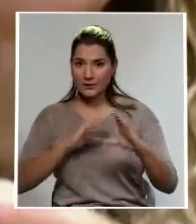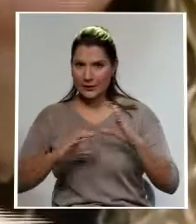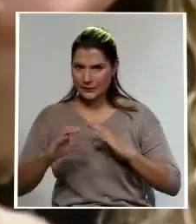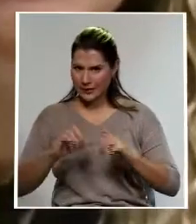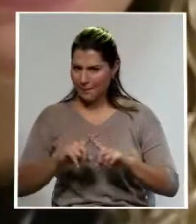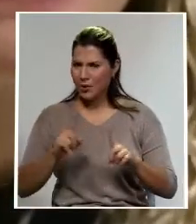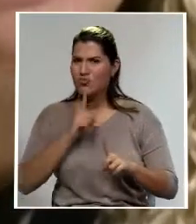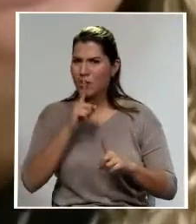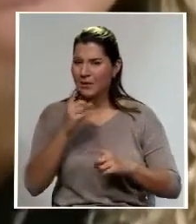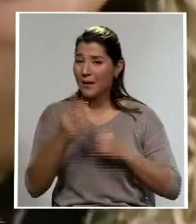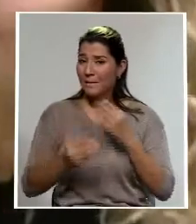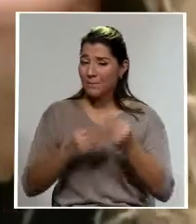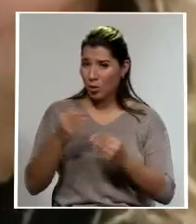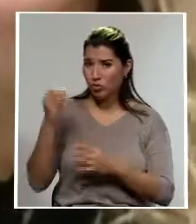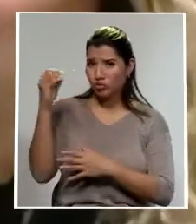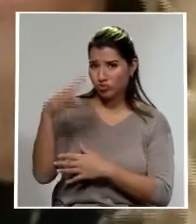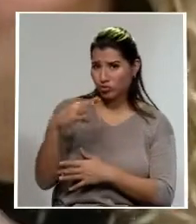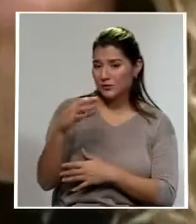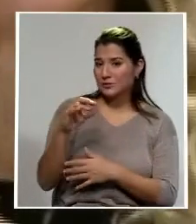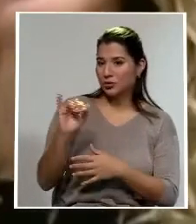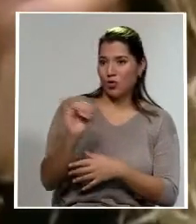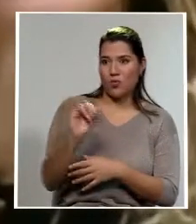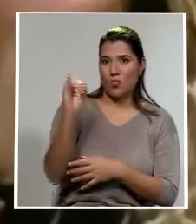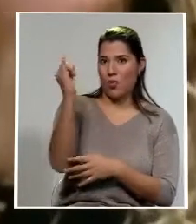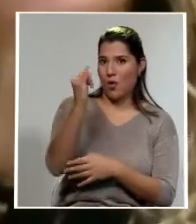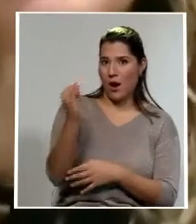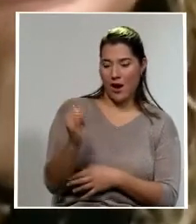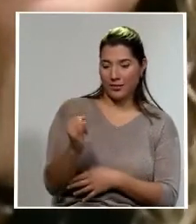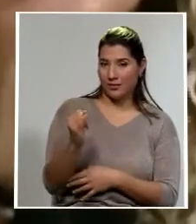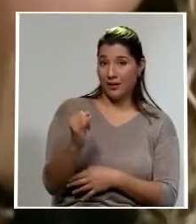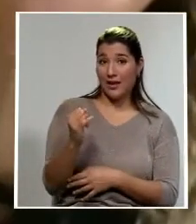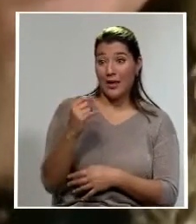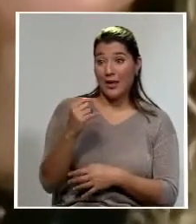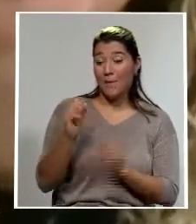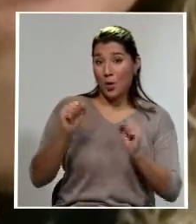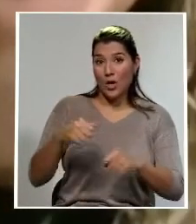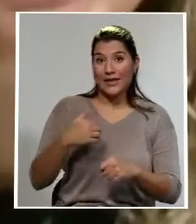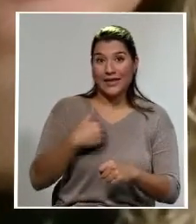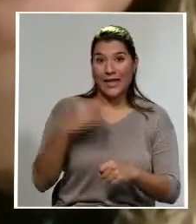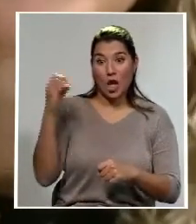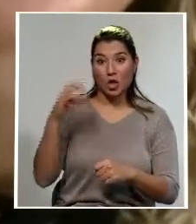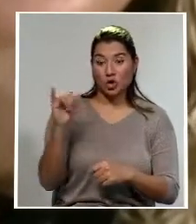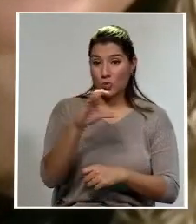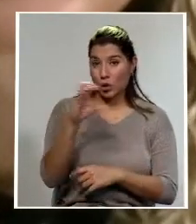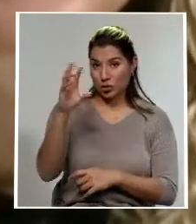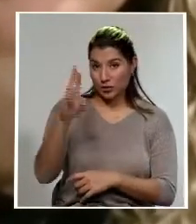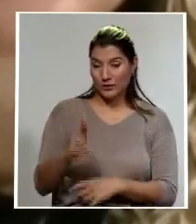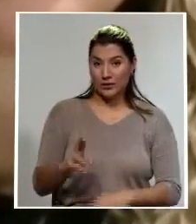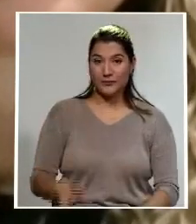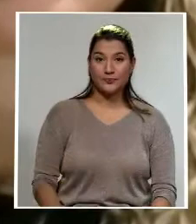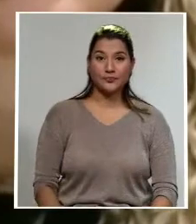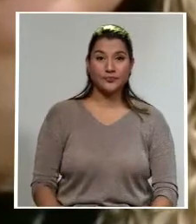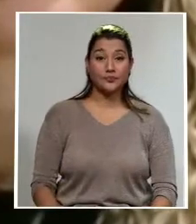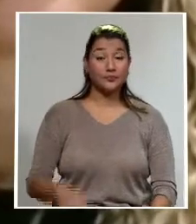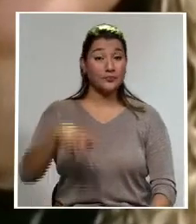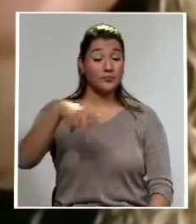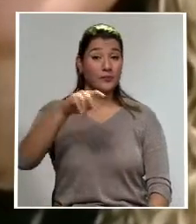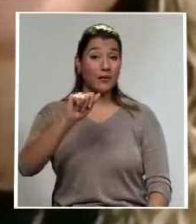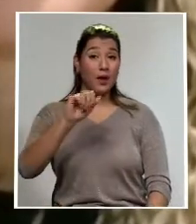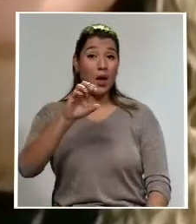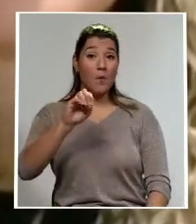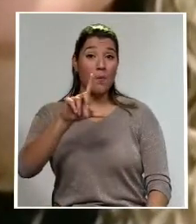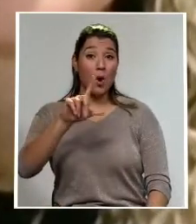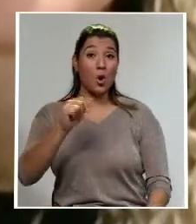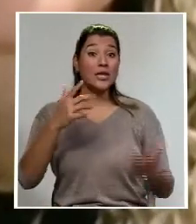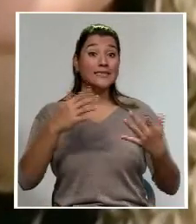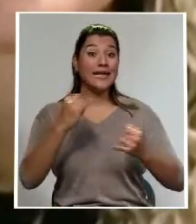poder mantener un sistema eléctrico como el que tiene Costa Rica y no podemos desprotegerlo. Doña Paola, se nos acabó